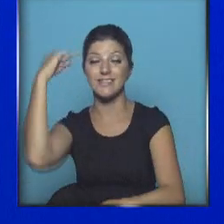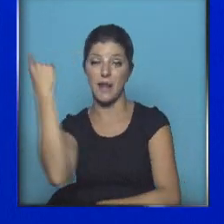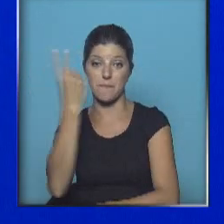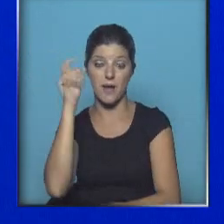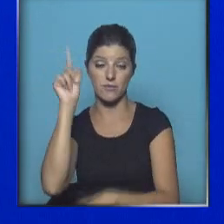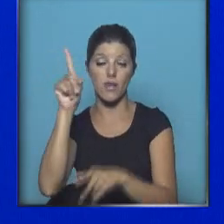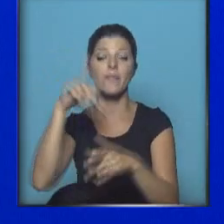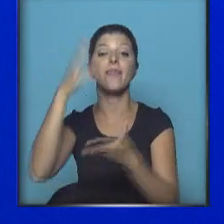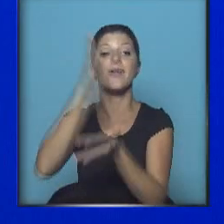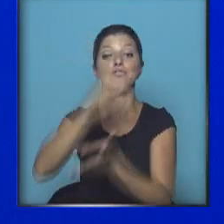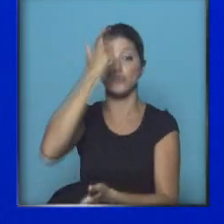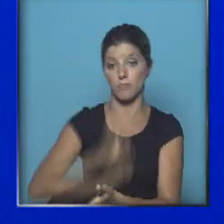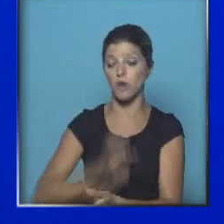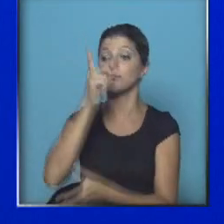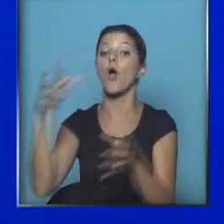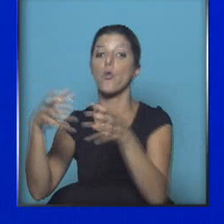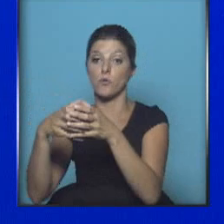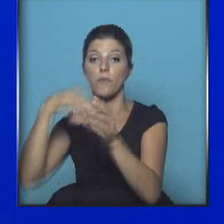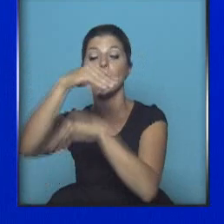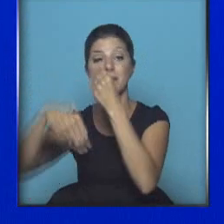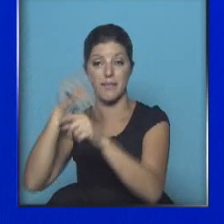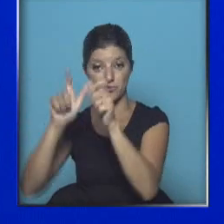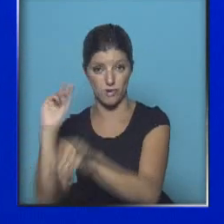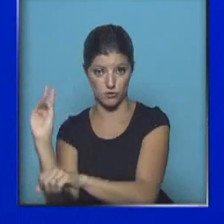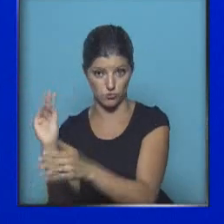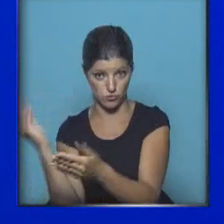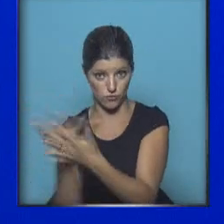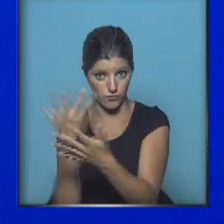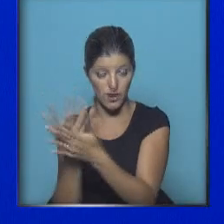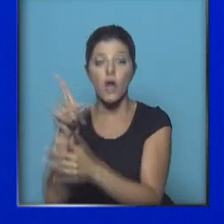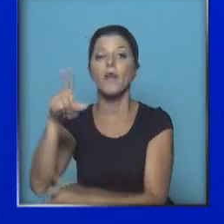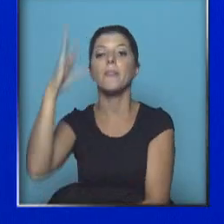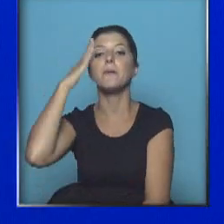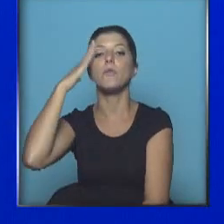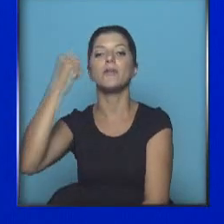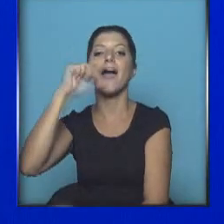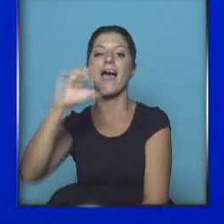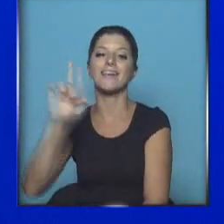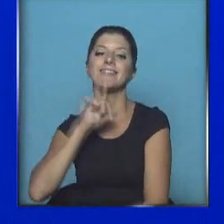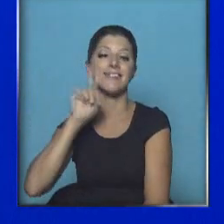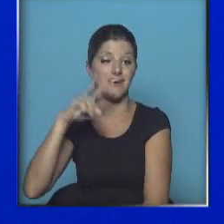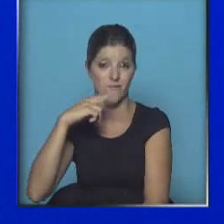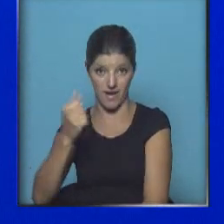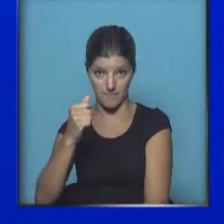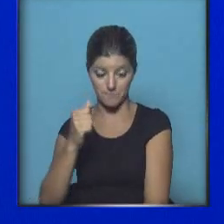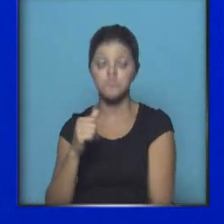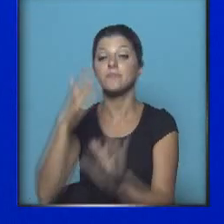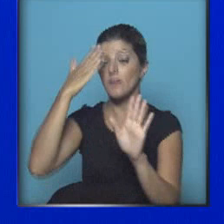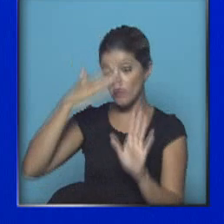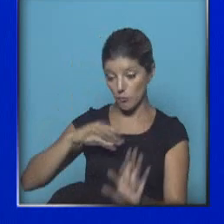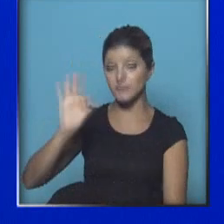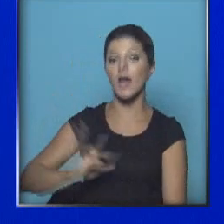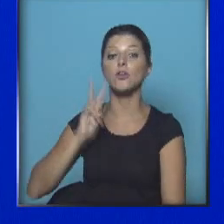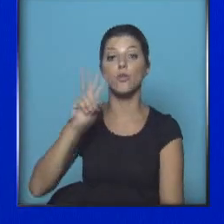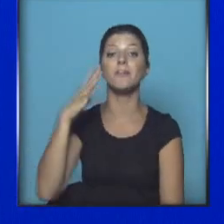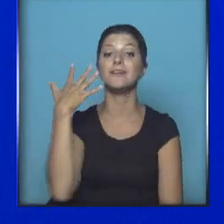Humanos a uno de los grupos de familiares de las víctimas, al grupo que se llama Memoria Activa. Uh-huh. Y en el año 2005, el gobierno del